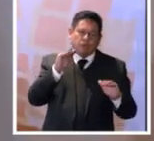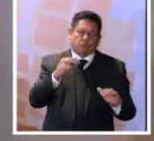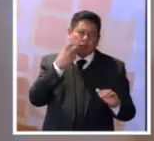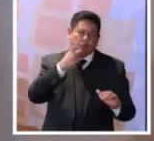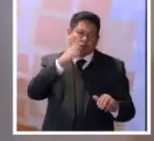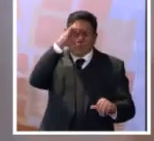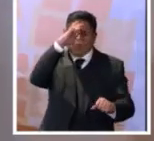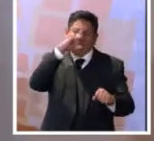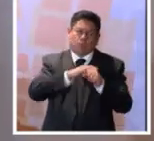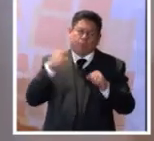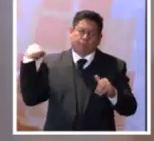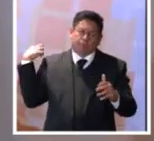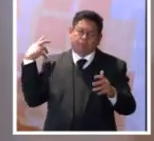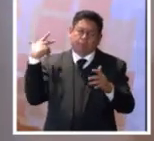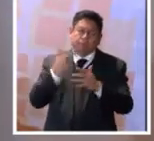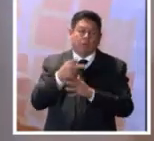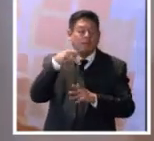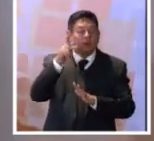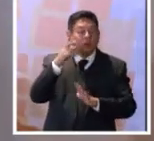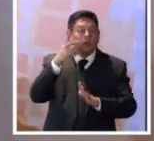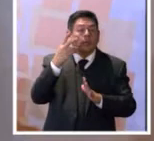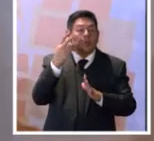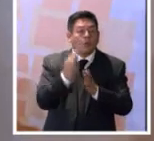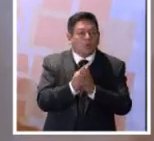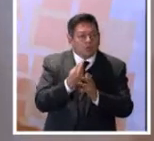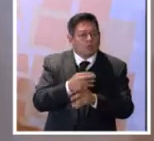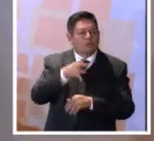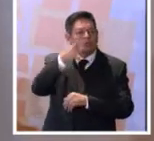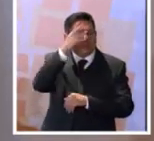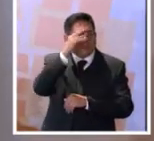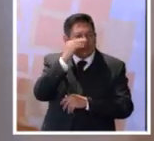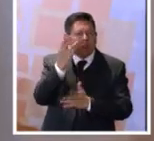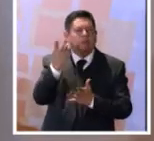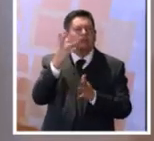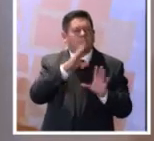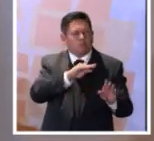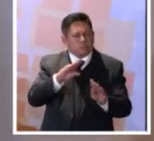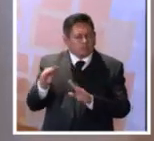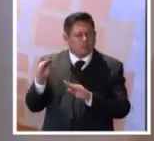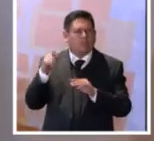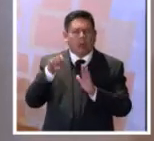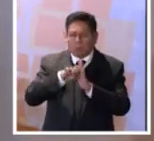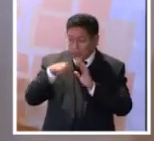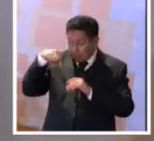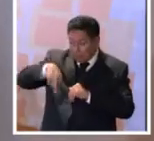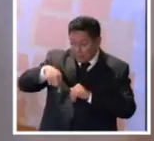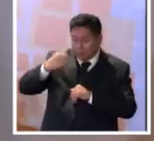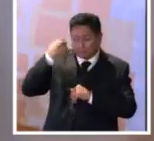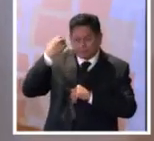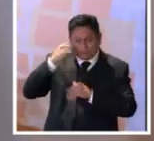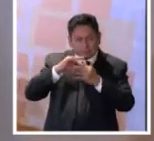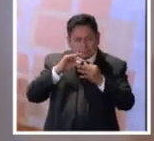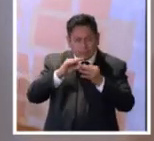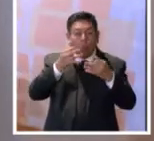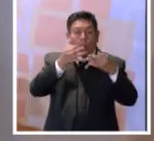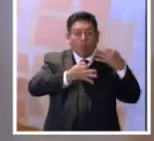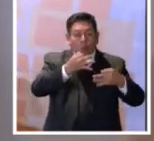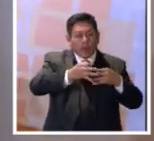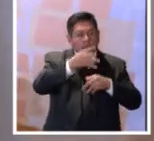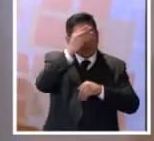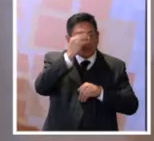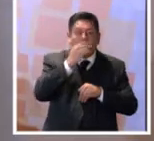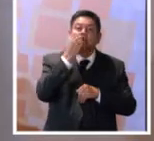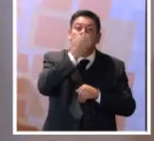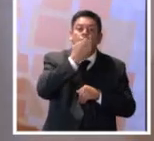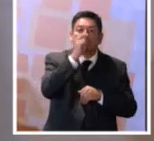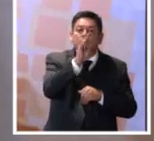que hayan cursos, que hayan seminarios como esto, que se incorporen cursos en la formación de los jueces y de todos los operadores